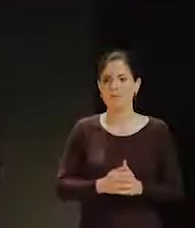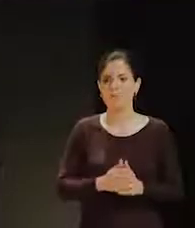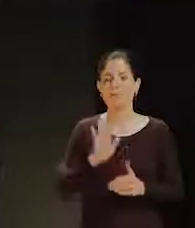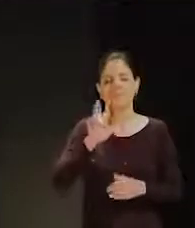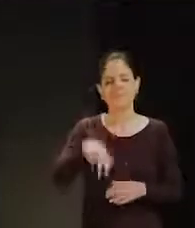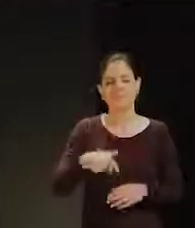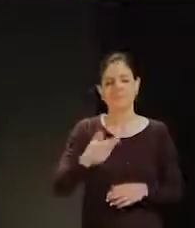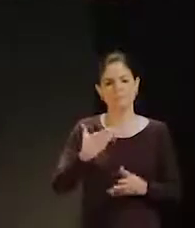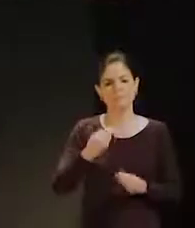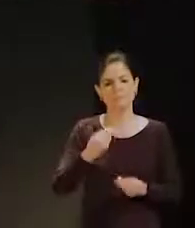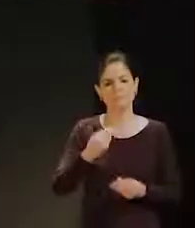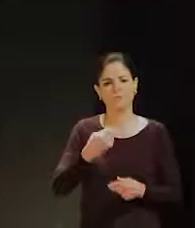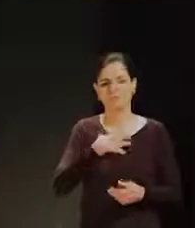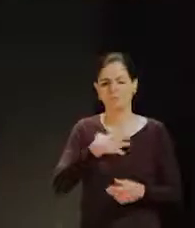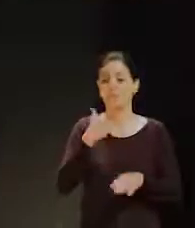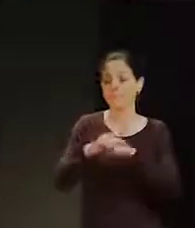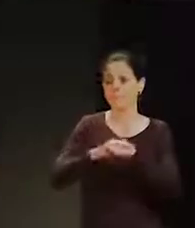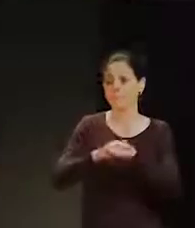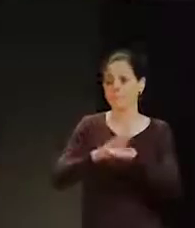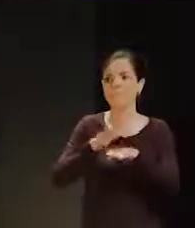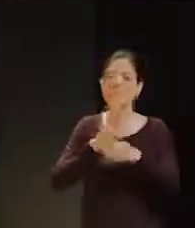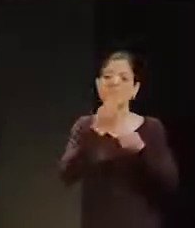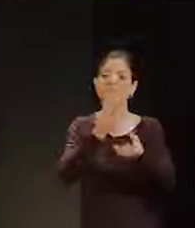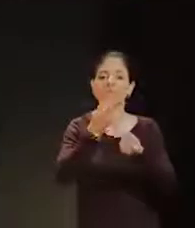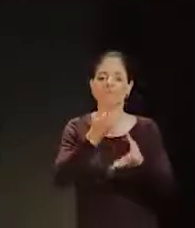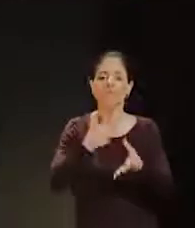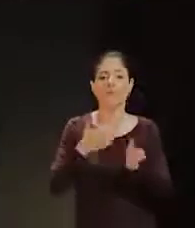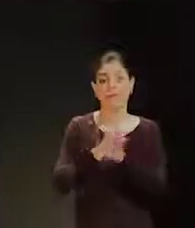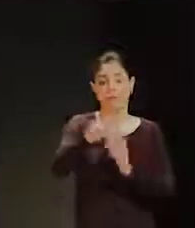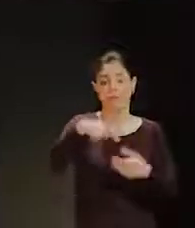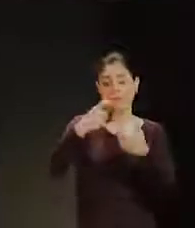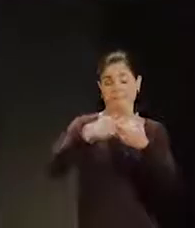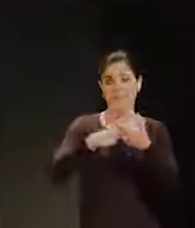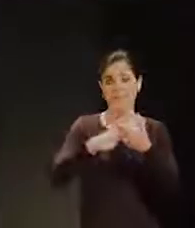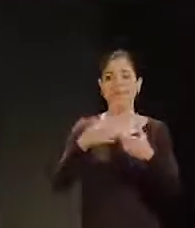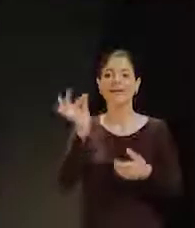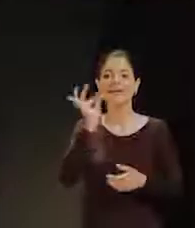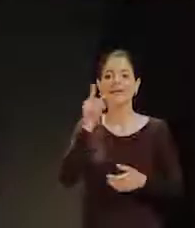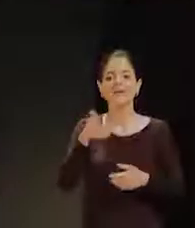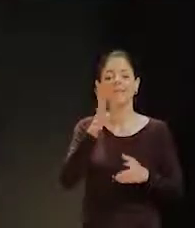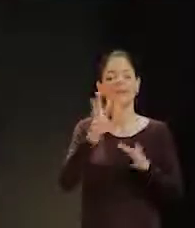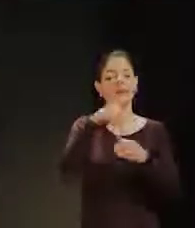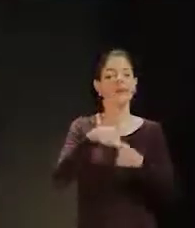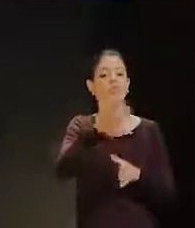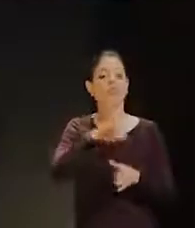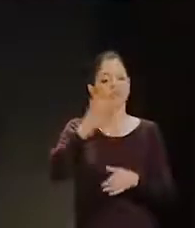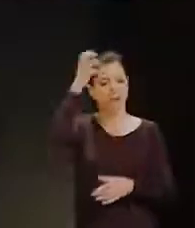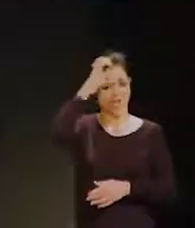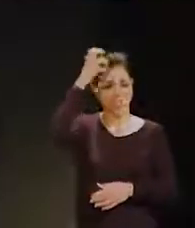muy embolloso. Perdona, para informar a nuestros participantes. Ella está residiendo ahora en